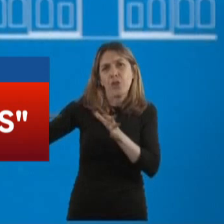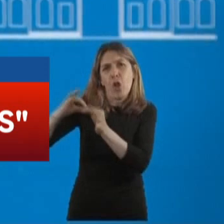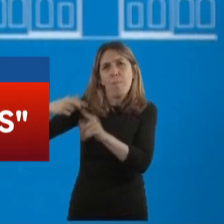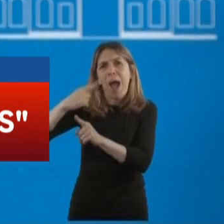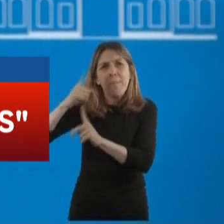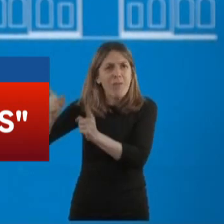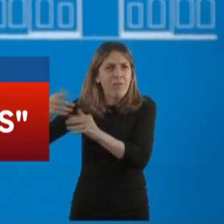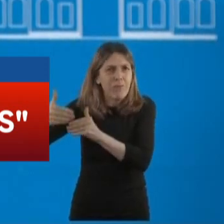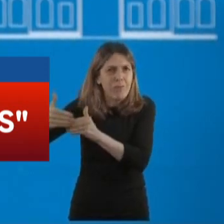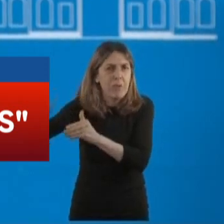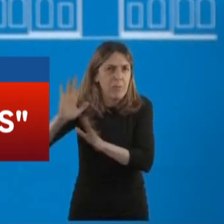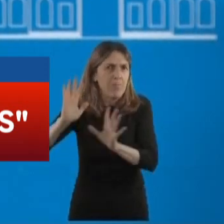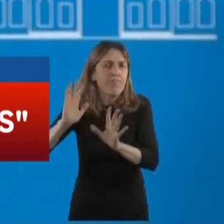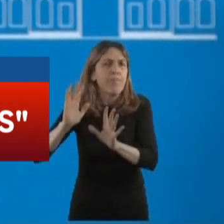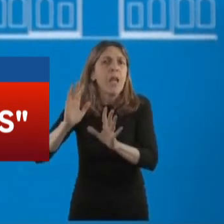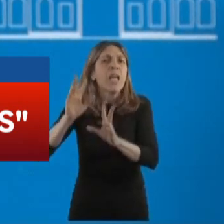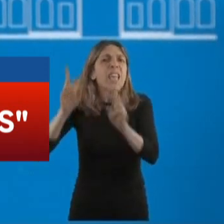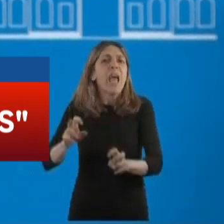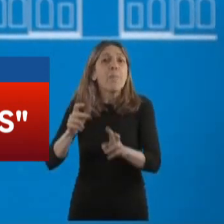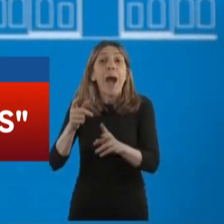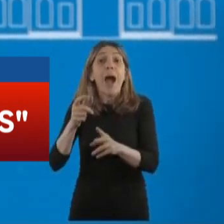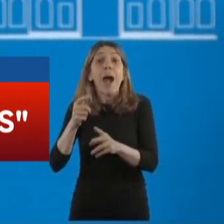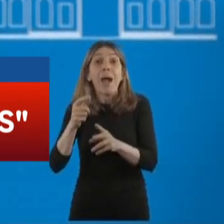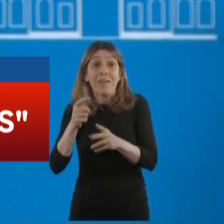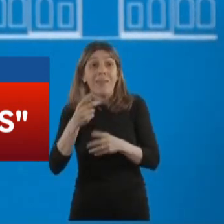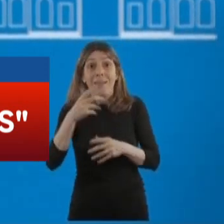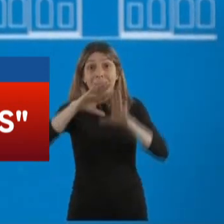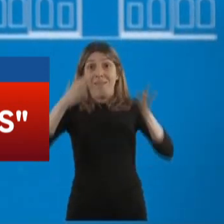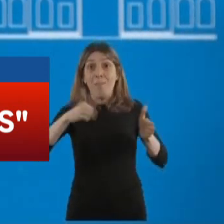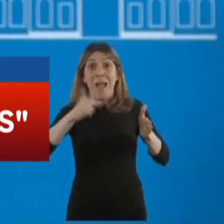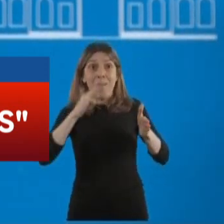no impacta en los medicamentos que adquiere PAMI y son